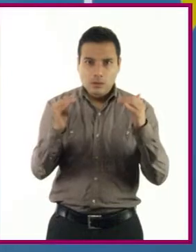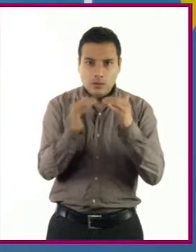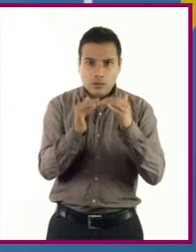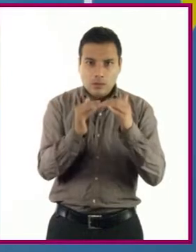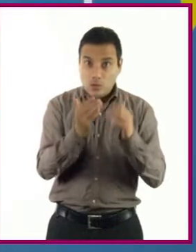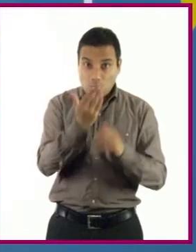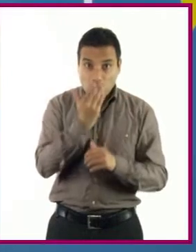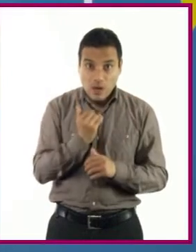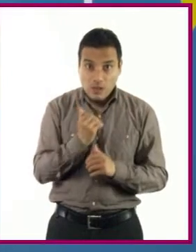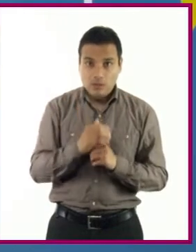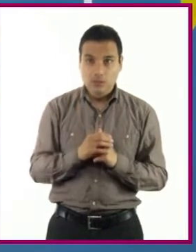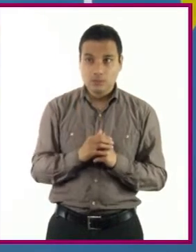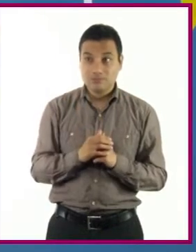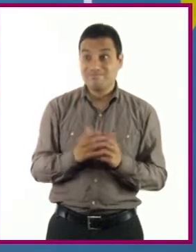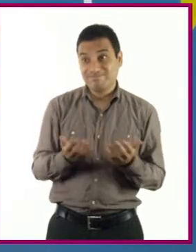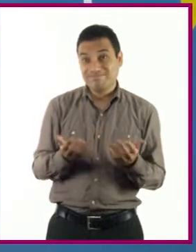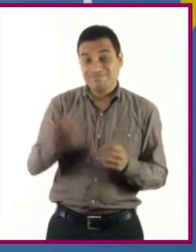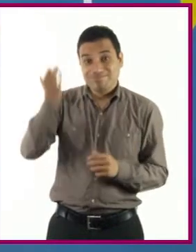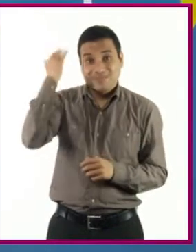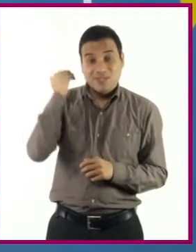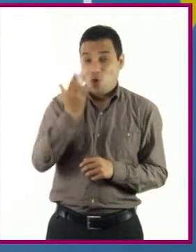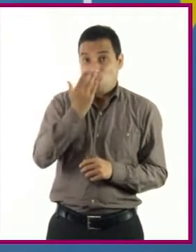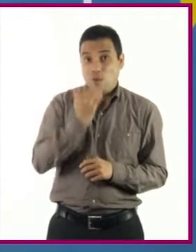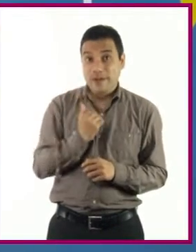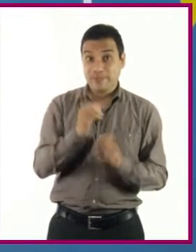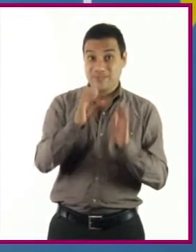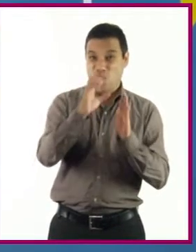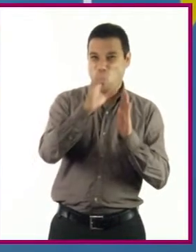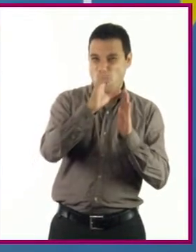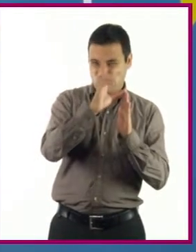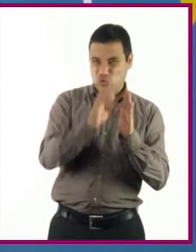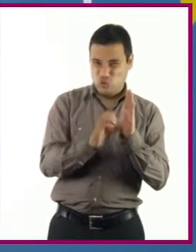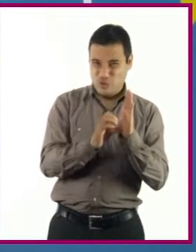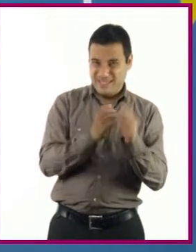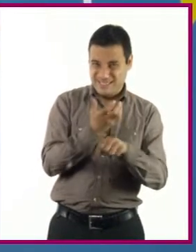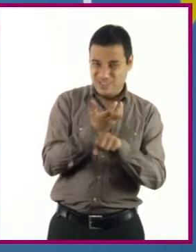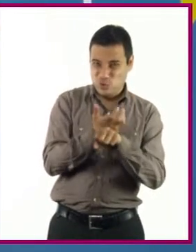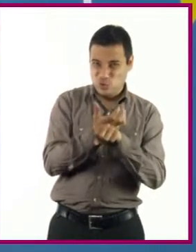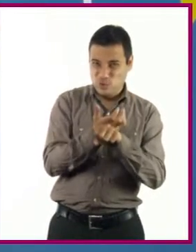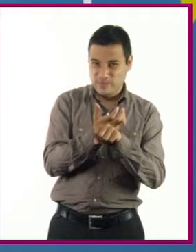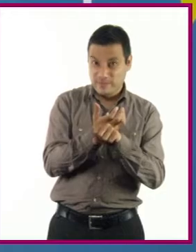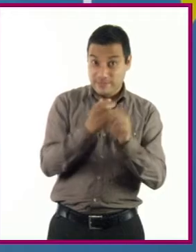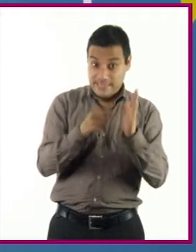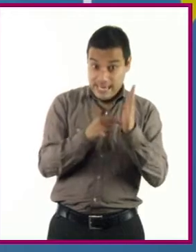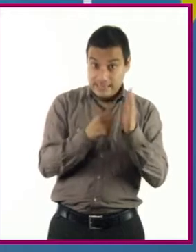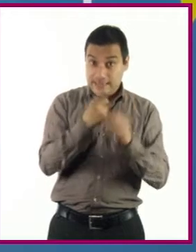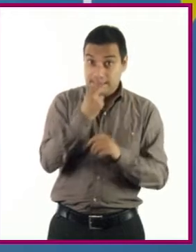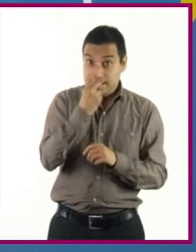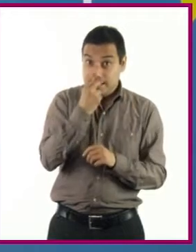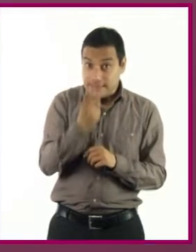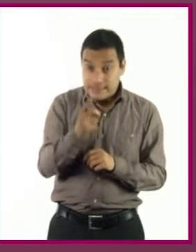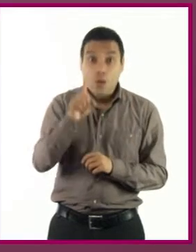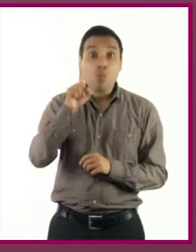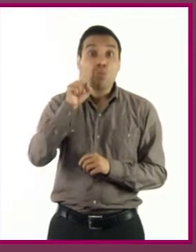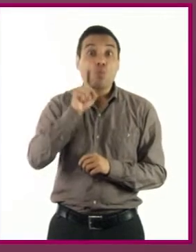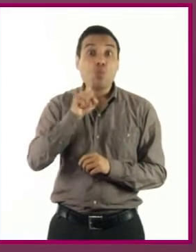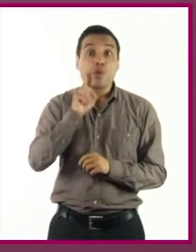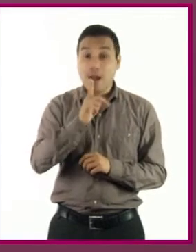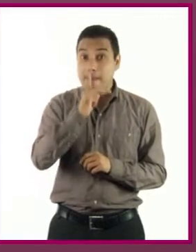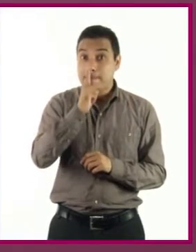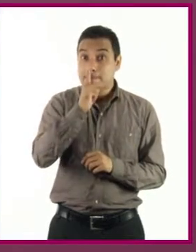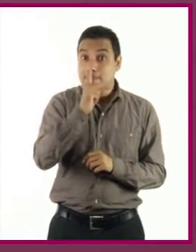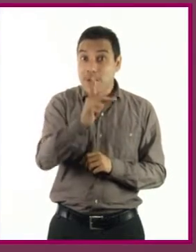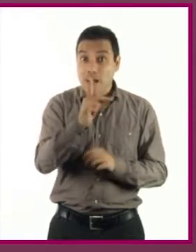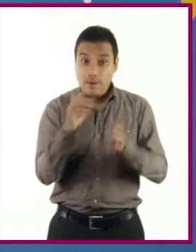ley? Exacto. En la Constitución de los Estados Unidos de América no se mencionaba la palabra mujer.